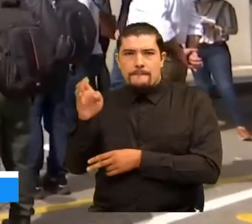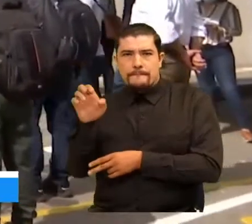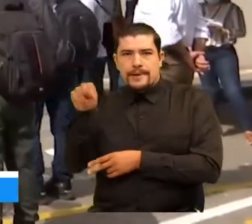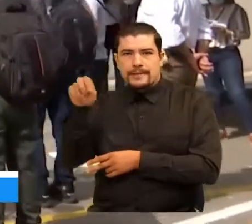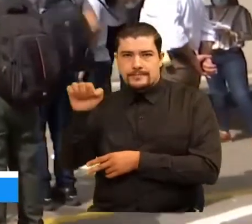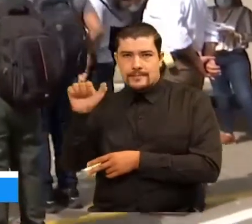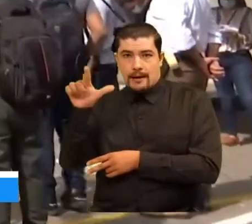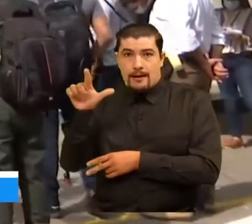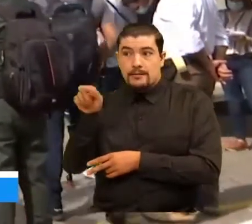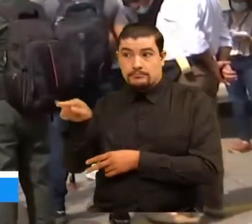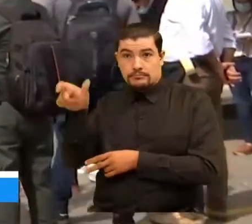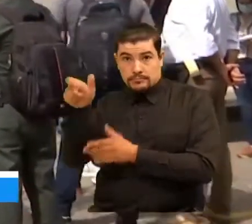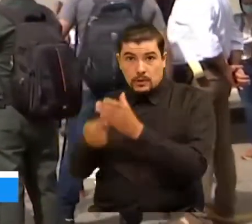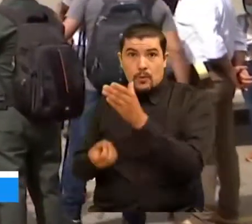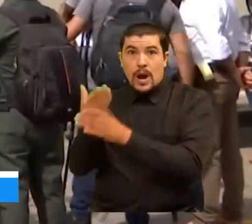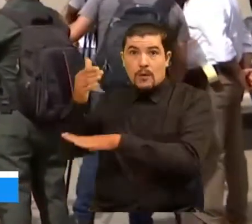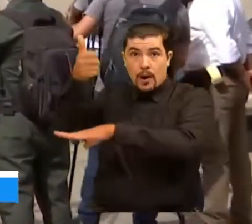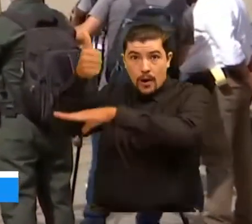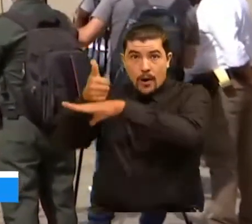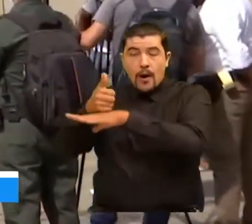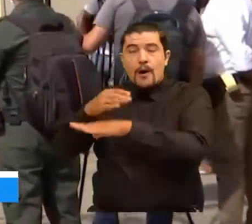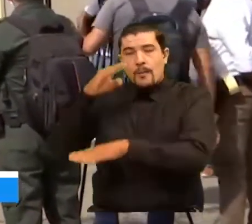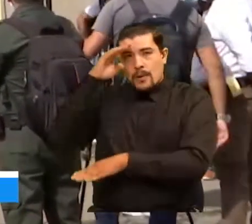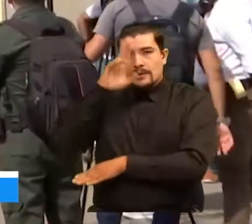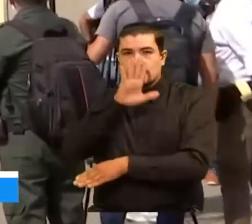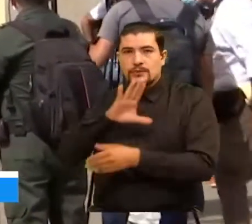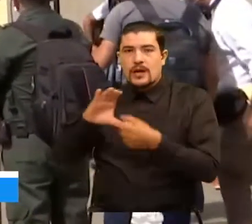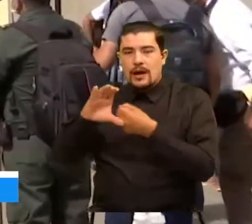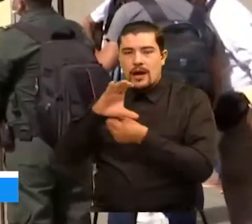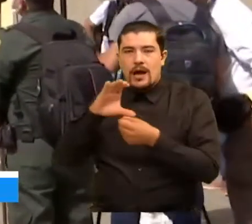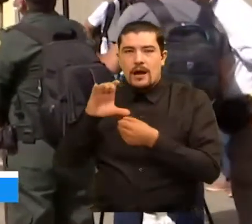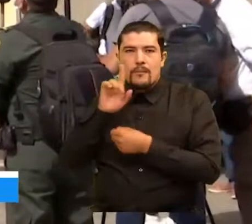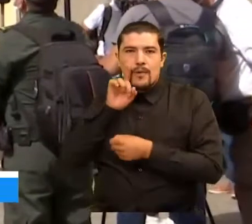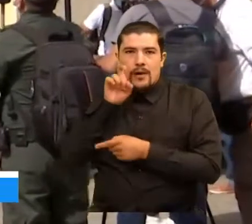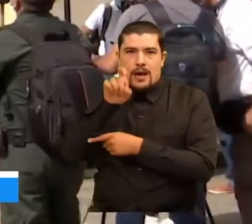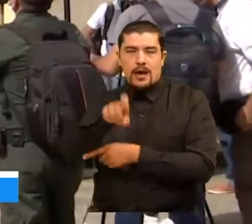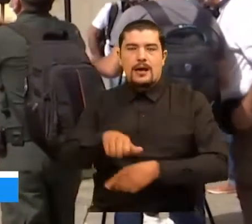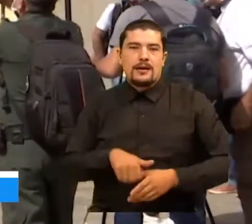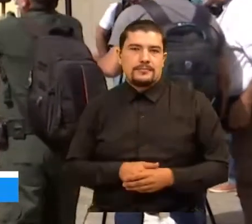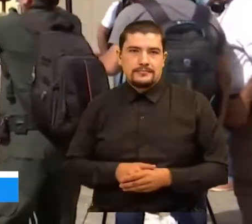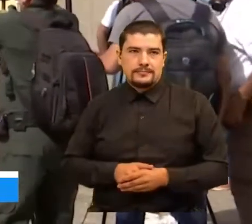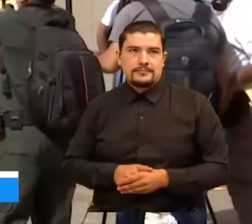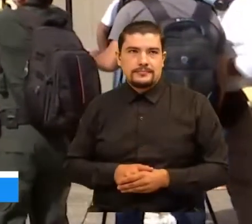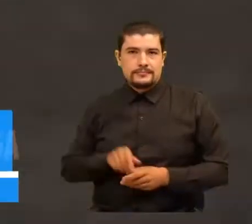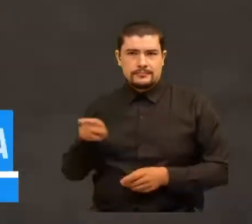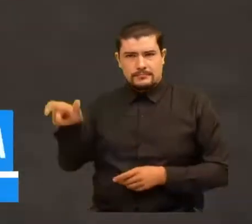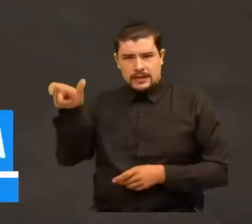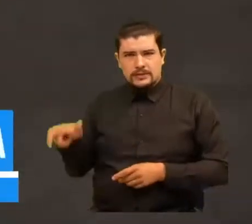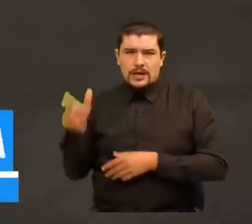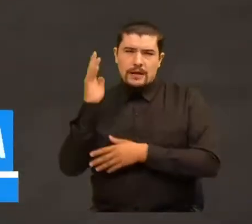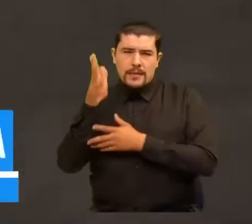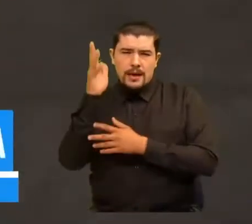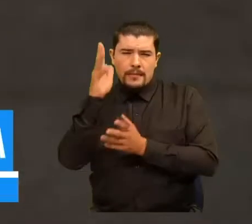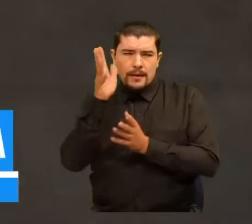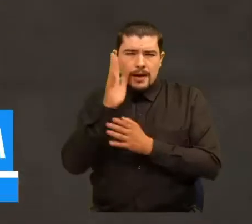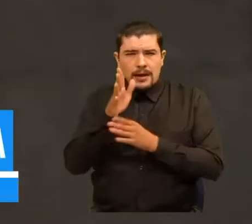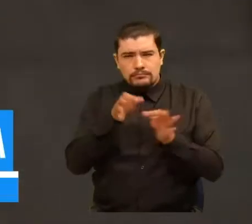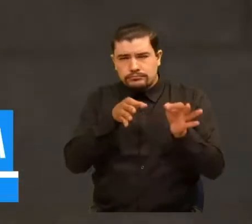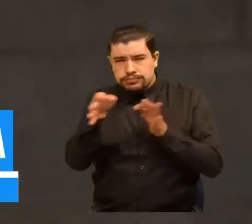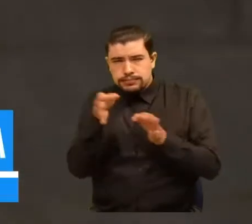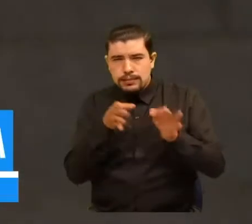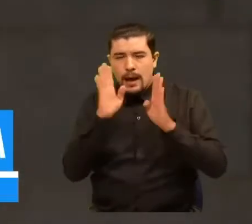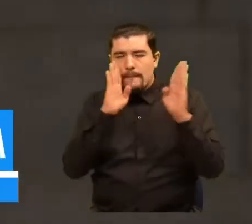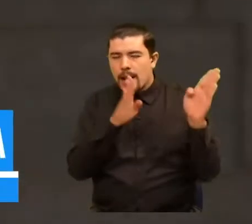diálogo con la prensa, explicó los nuevos métodos de trabajo y estrategias efectivas de acción que se implementarán en el área metropolitana